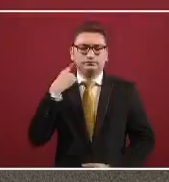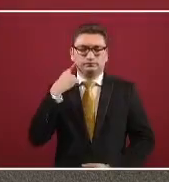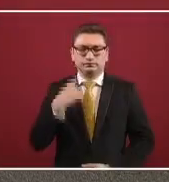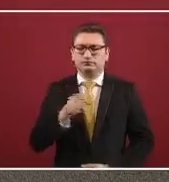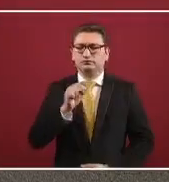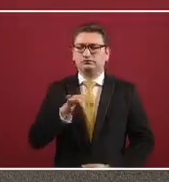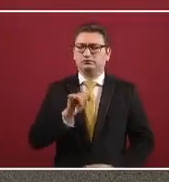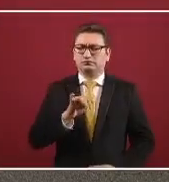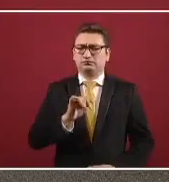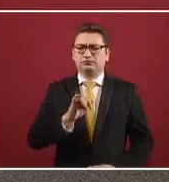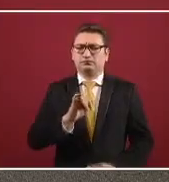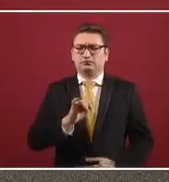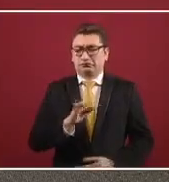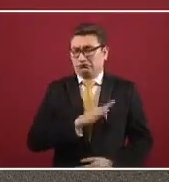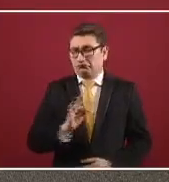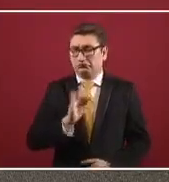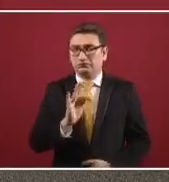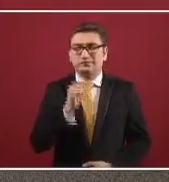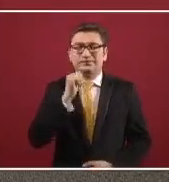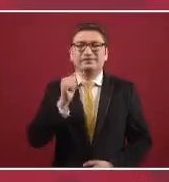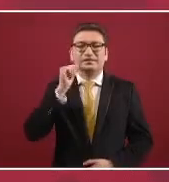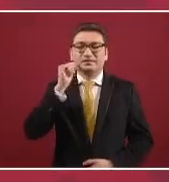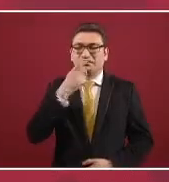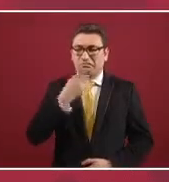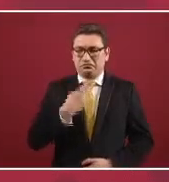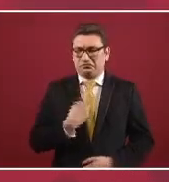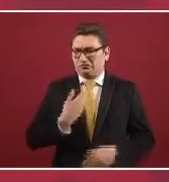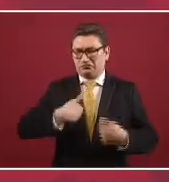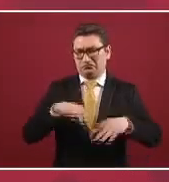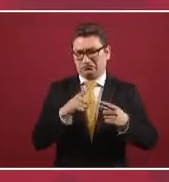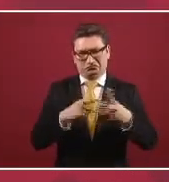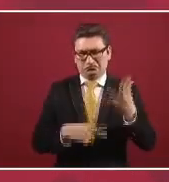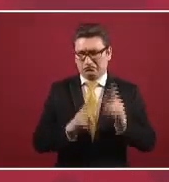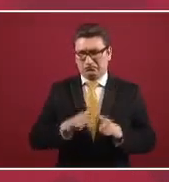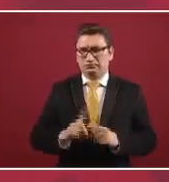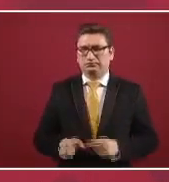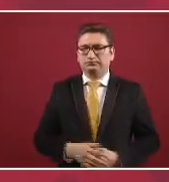Sí, sí, sí, puede ser. Es que ayer me dijeron 80, pero puede ser